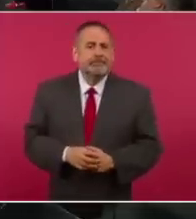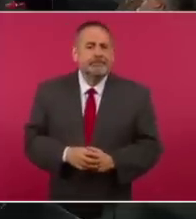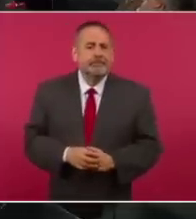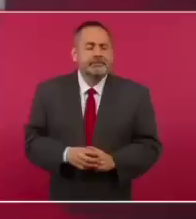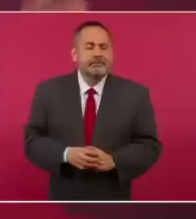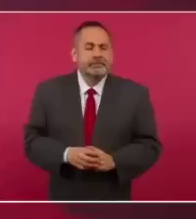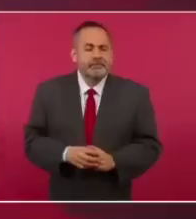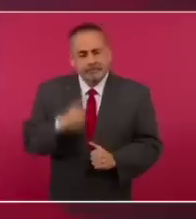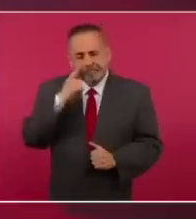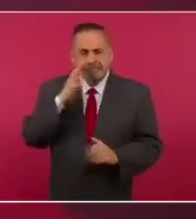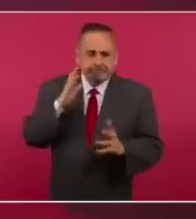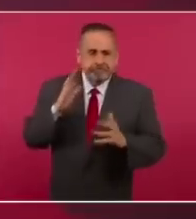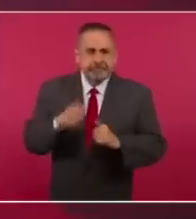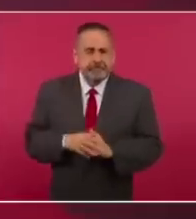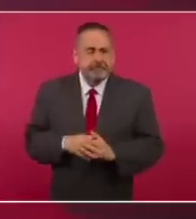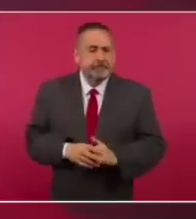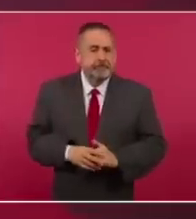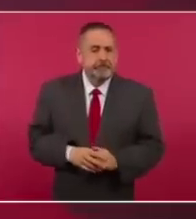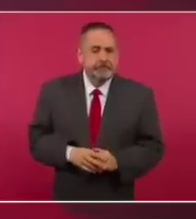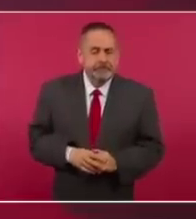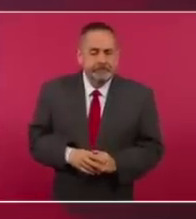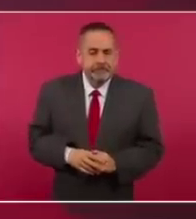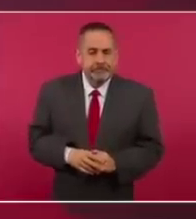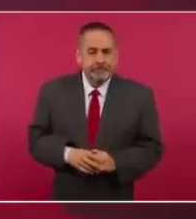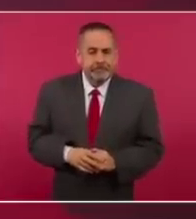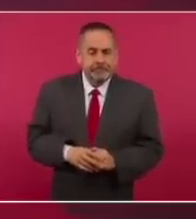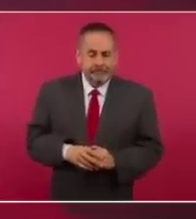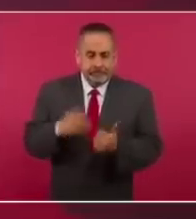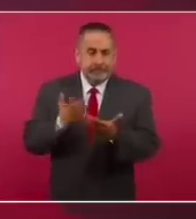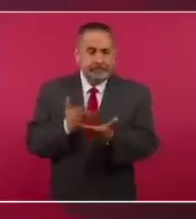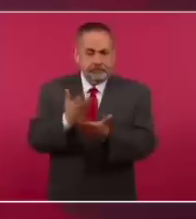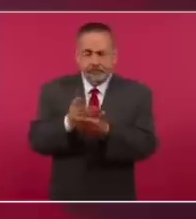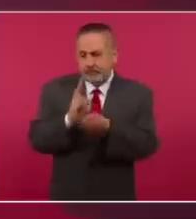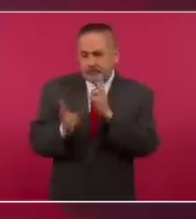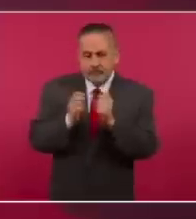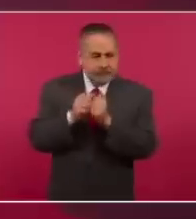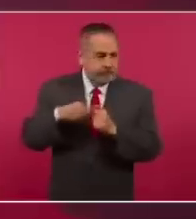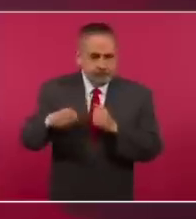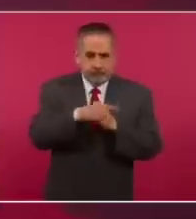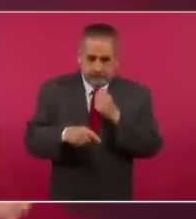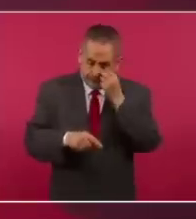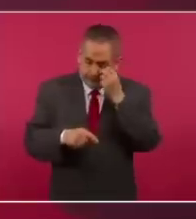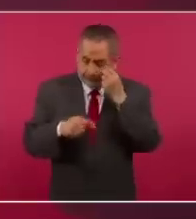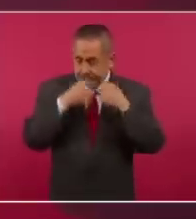Vamos viéndolo, lo voy a plantear ahora, lo